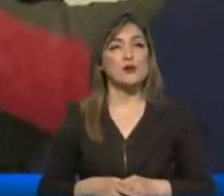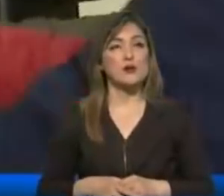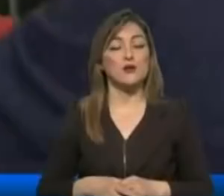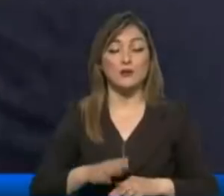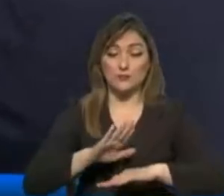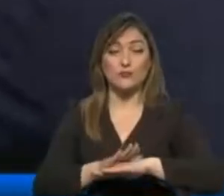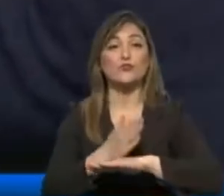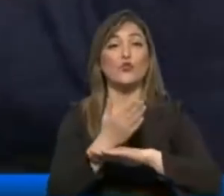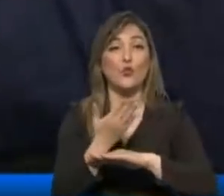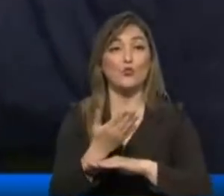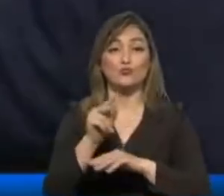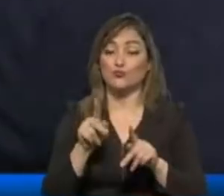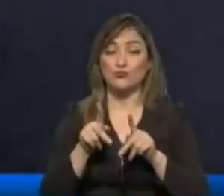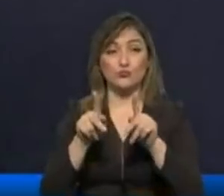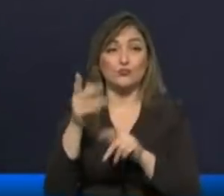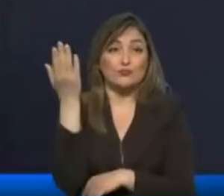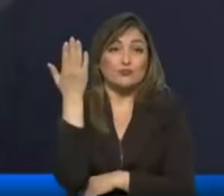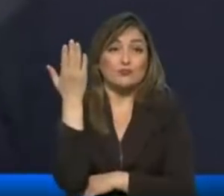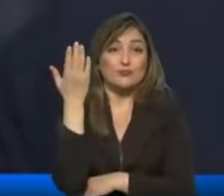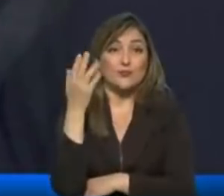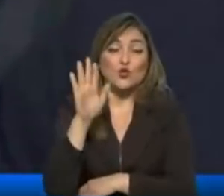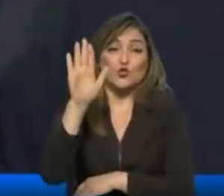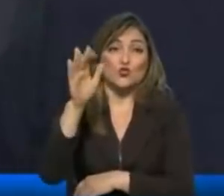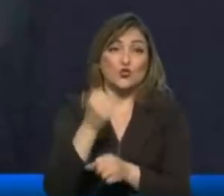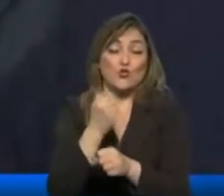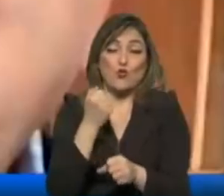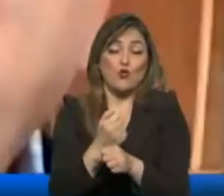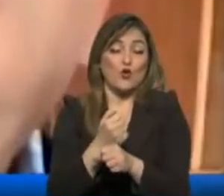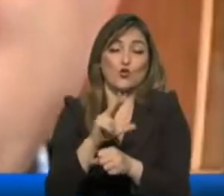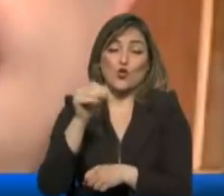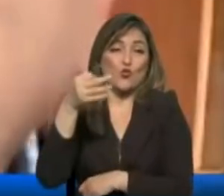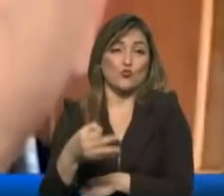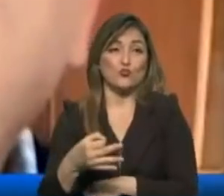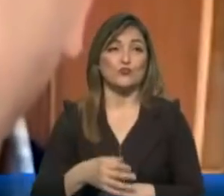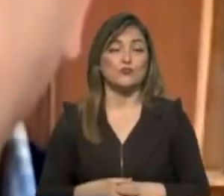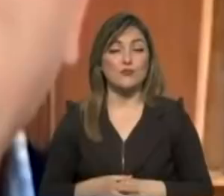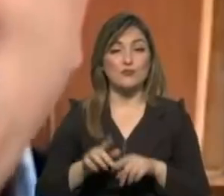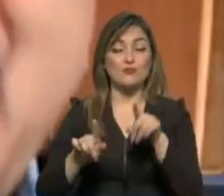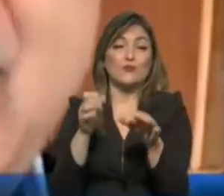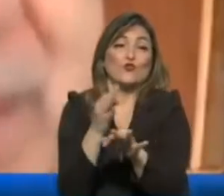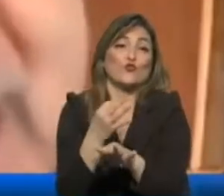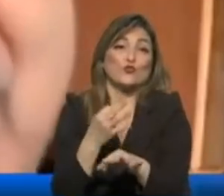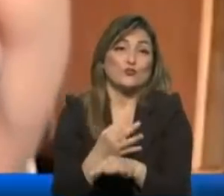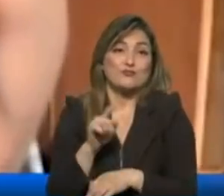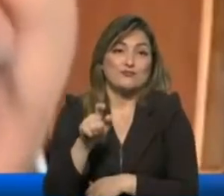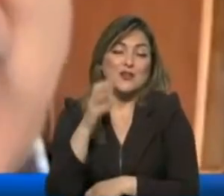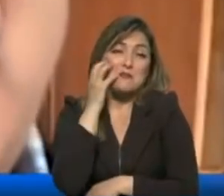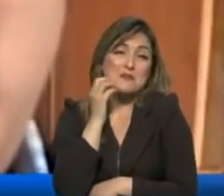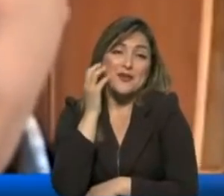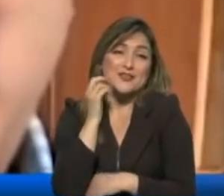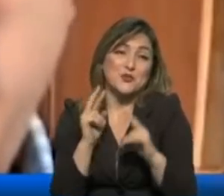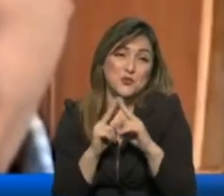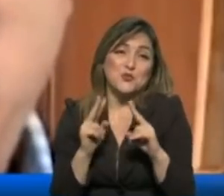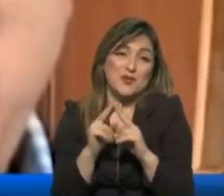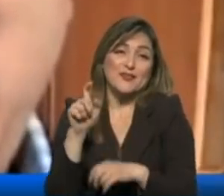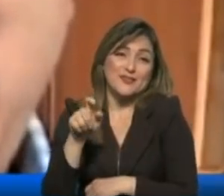las causas que no permitieron que Yunda cumpla a cabalidad su cargo. Pero hay funciones que requieren un mínimo nivel de